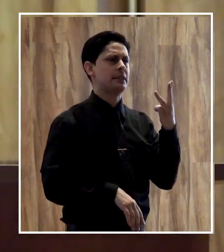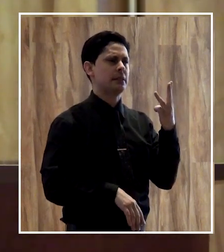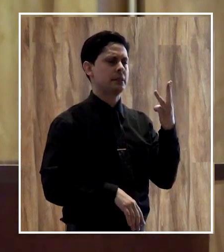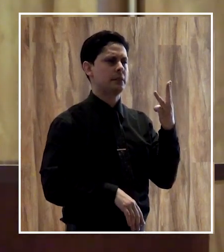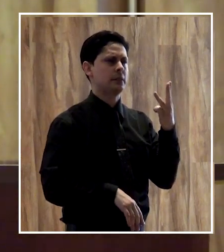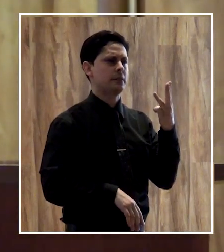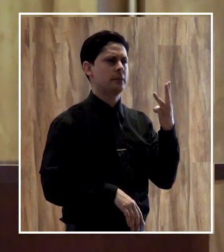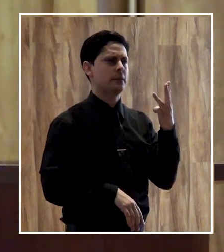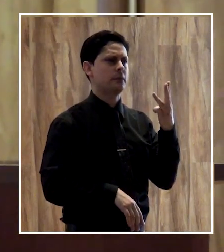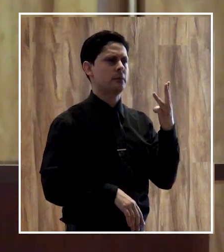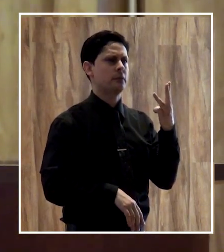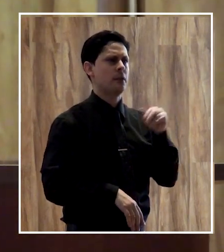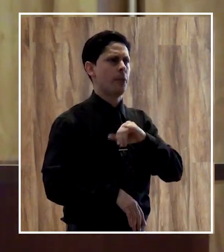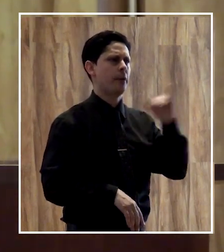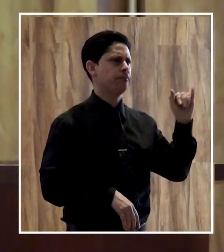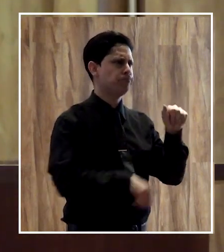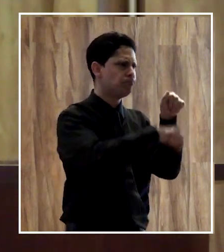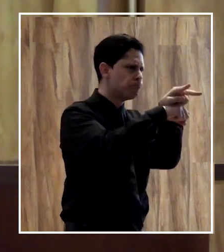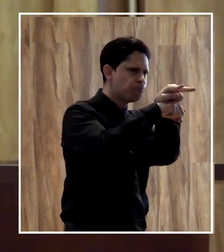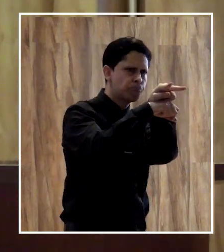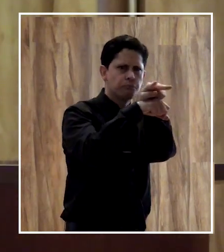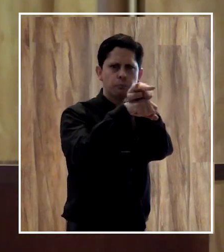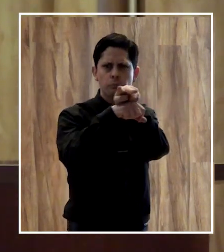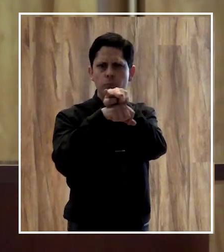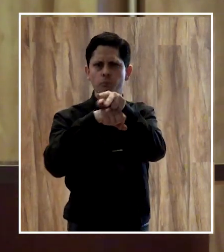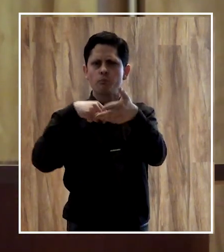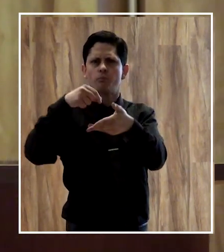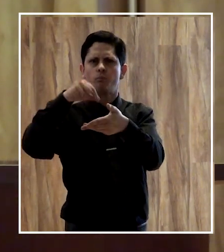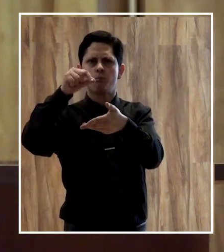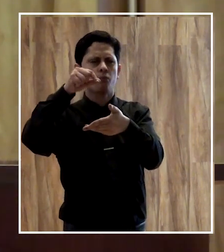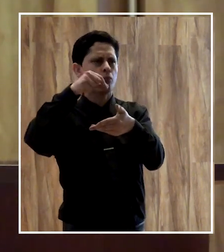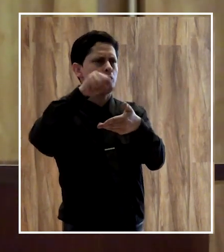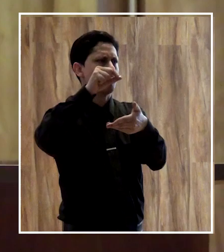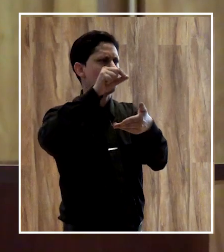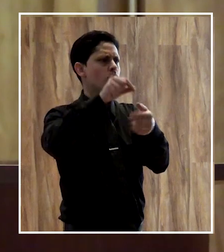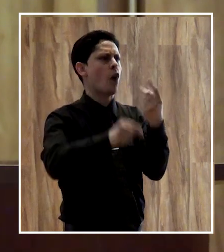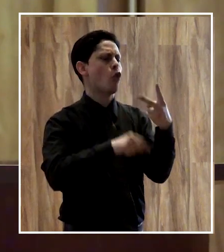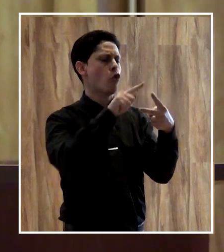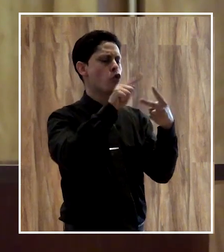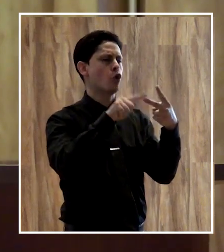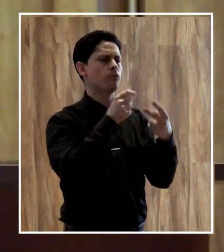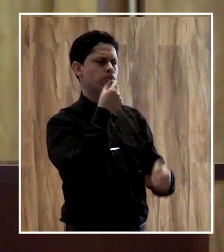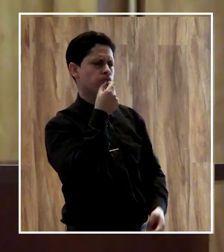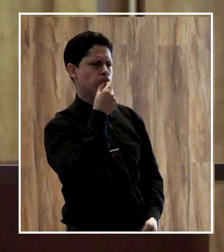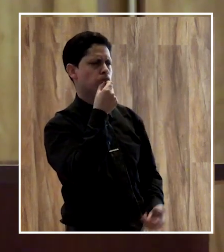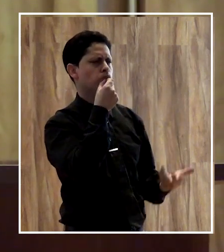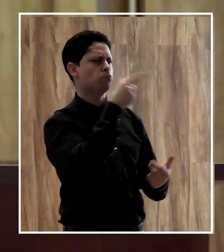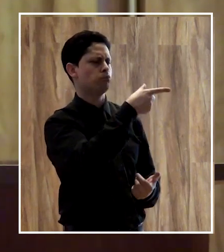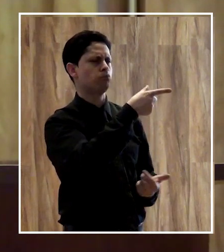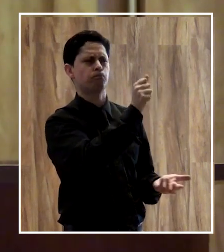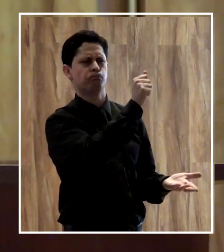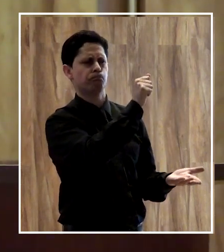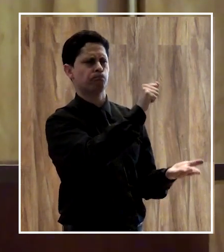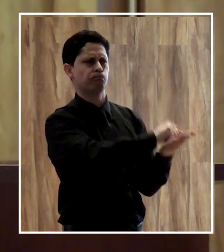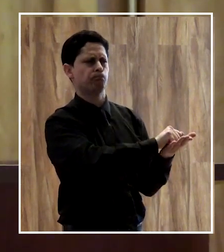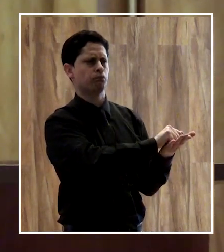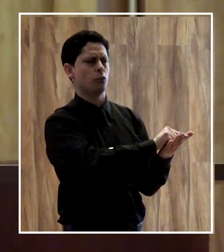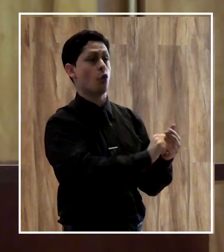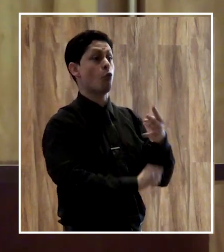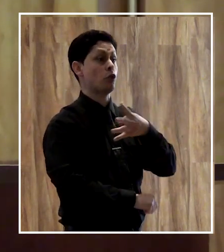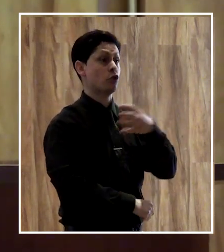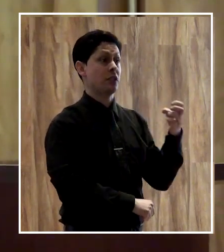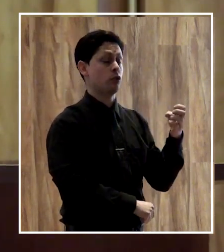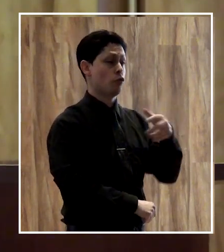1973 a un sumario con 2 acusaciones para